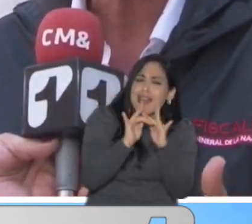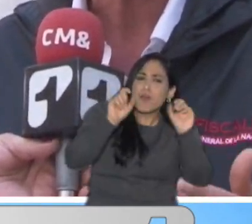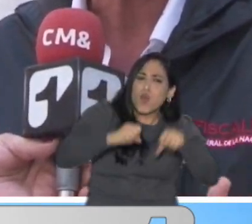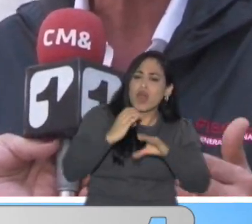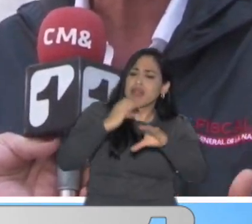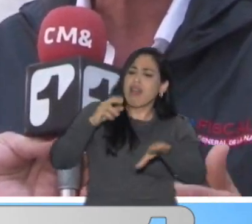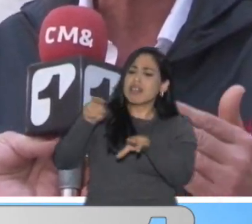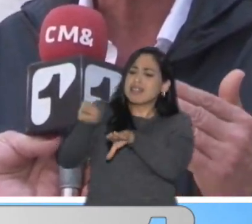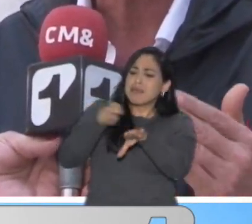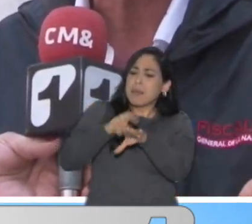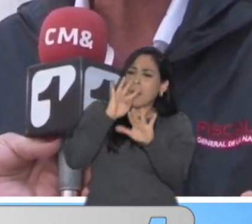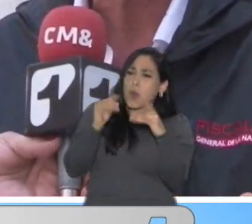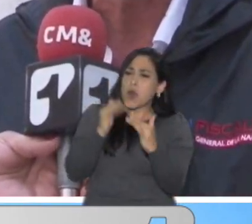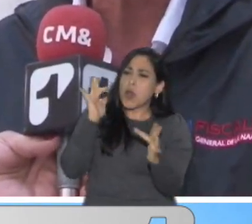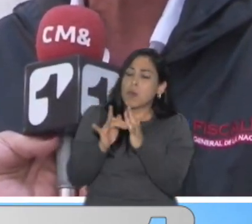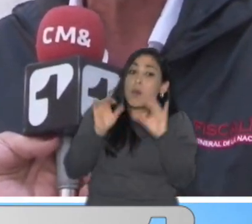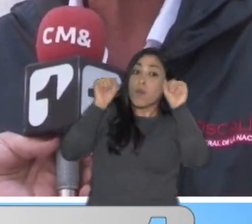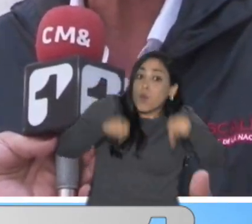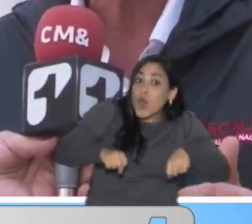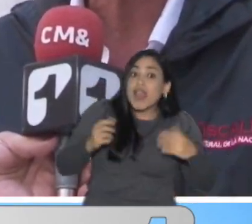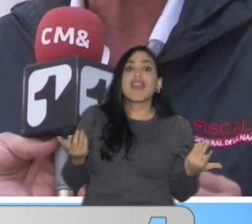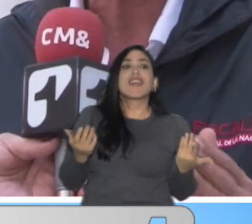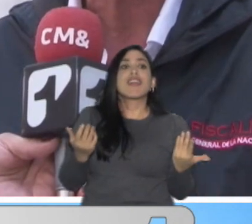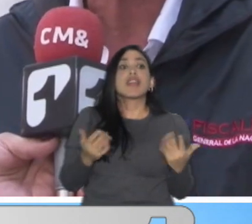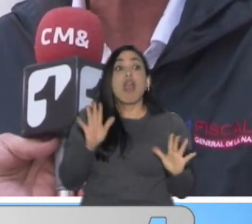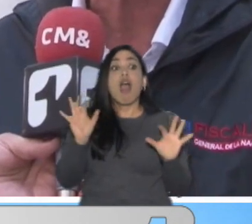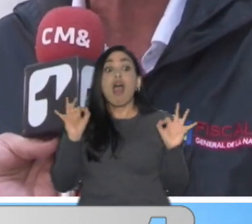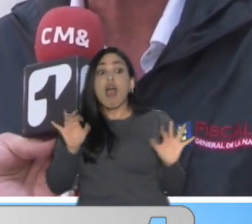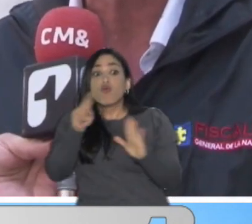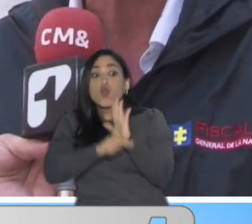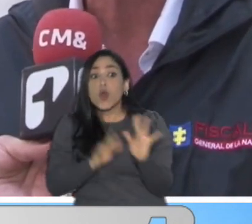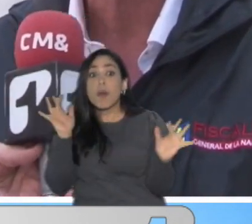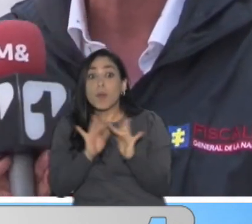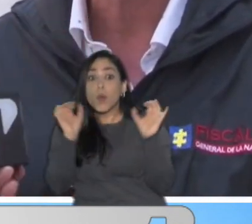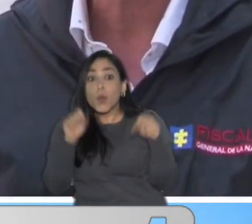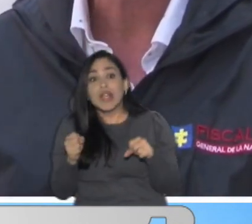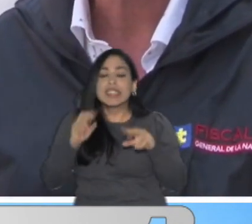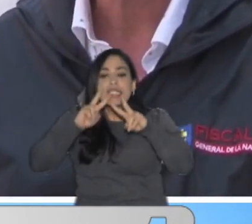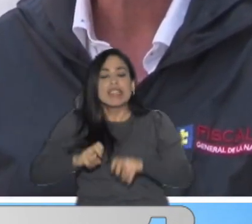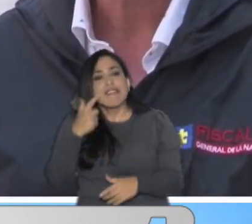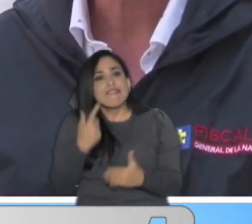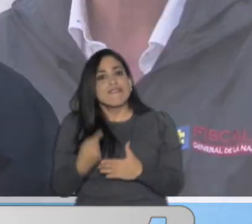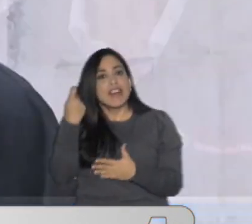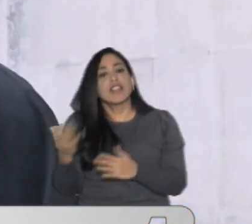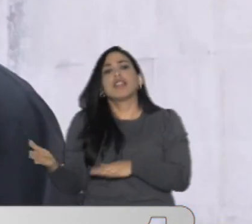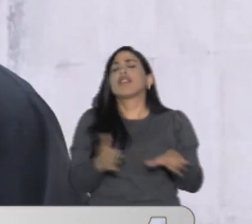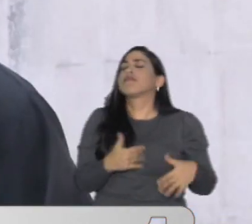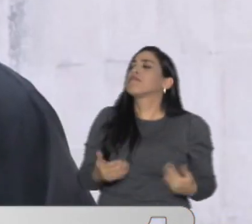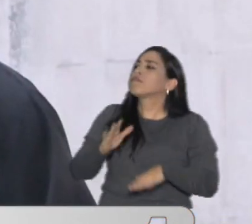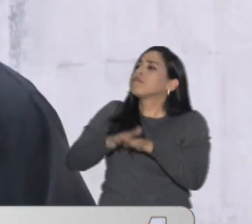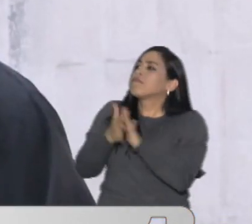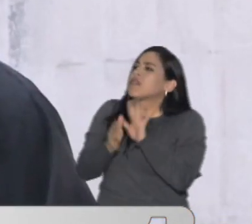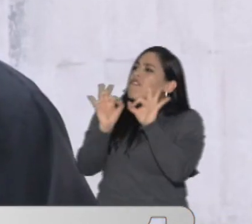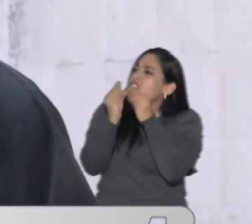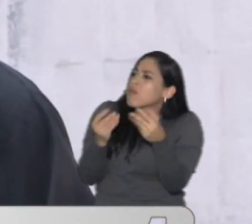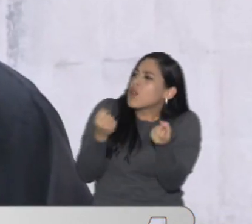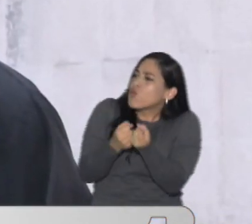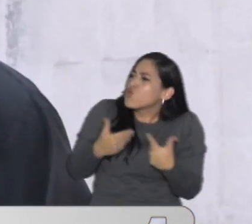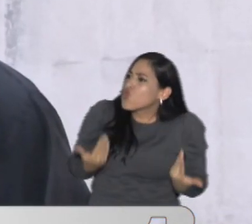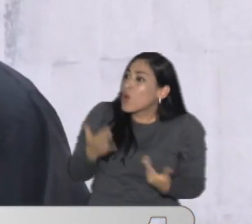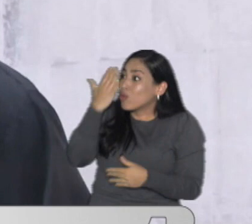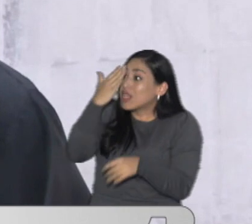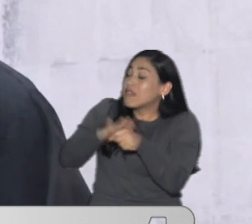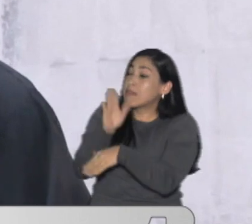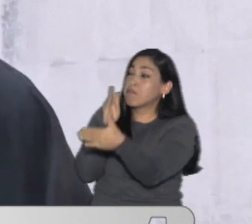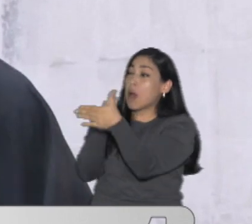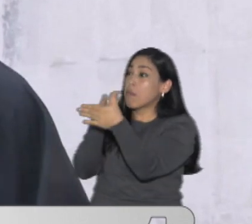prestación de este servicio de transporte escolar se encuentra ajustado a las normas legales. Doctor Oliden, ¿qué acompañamiento le van a dar a las familias? Porque esto suscitará